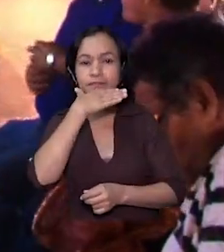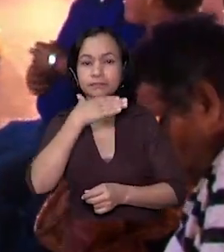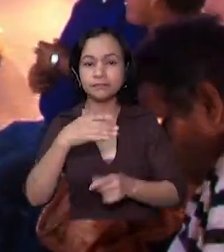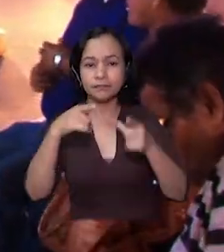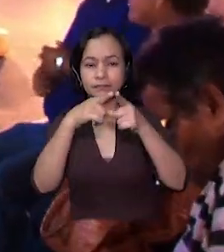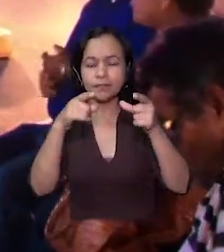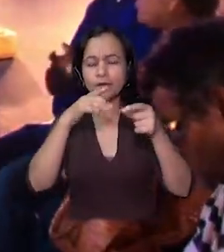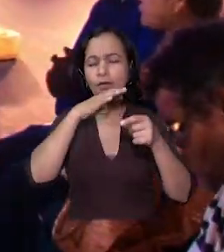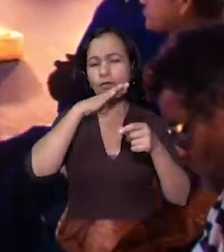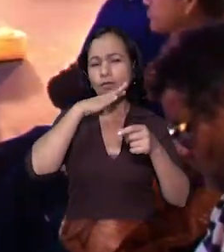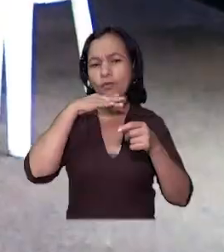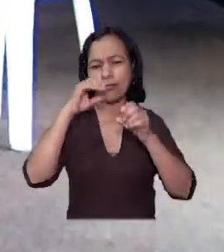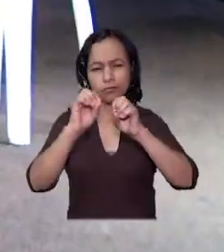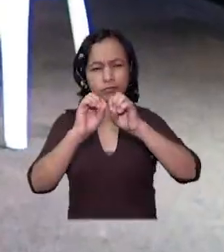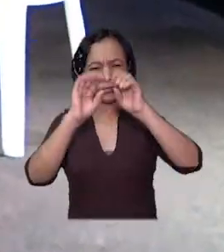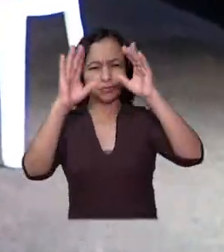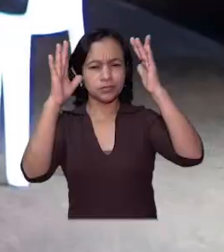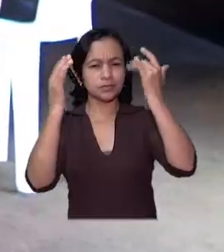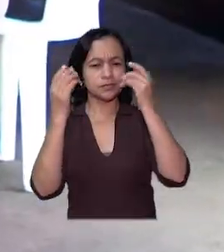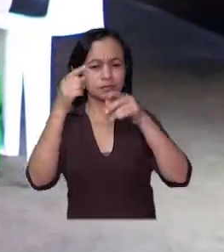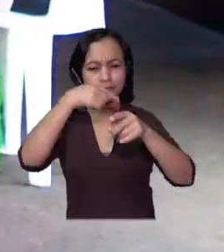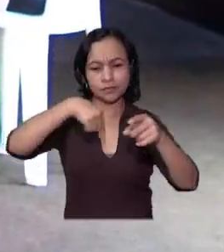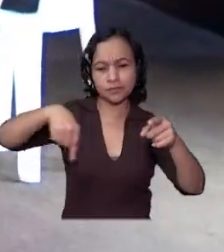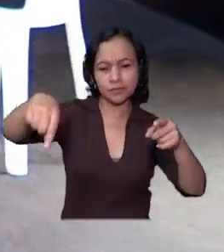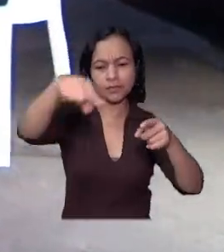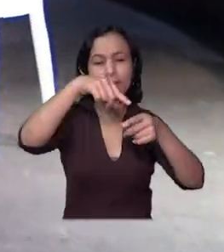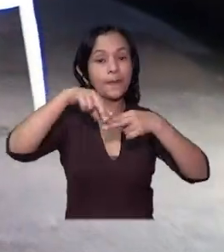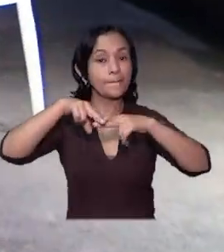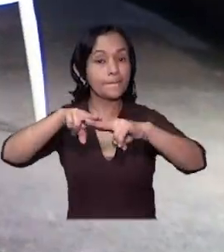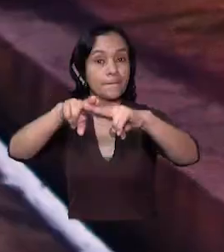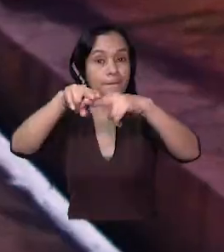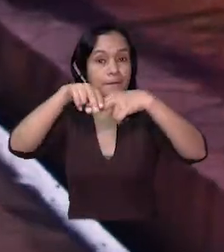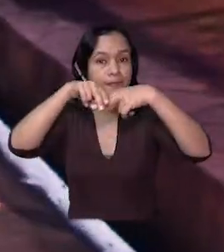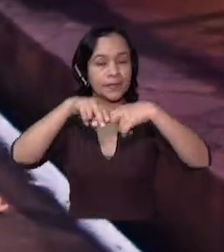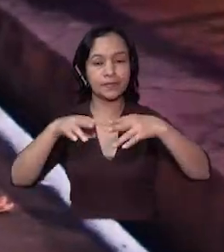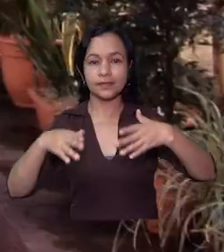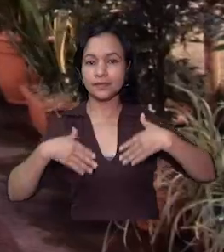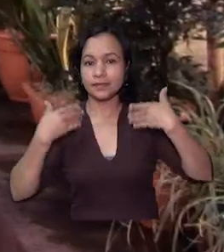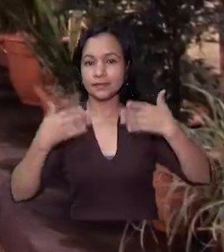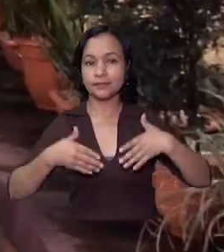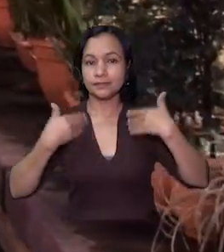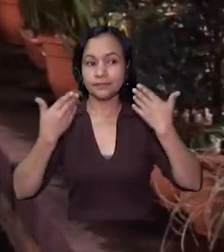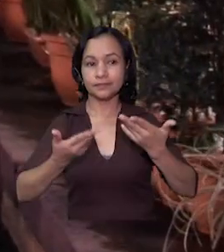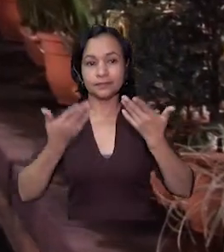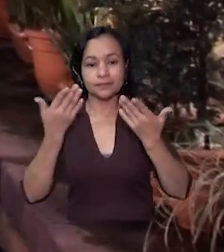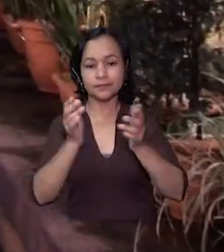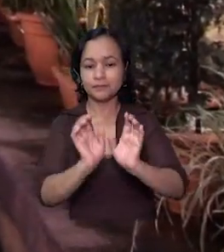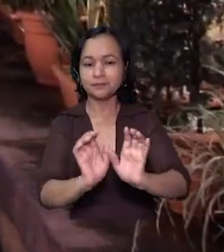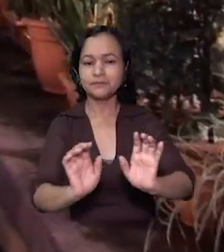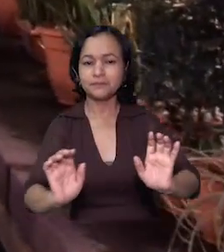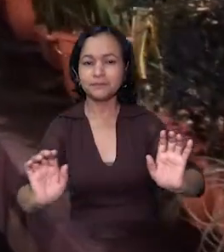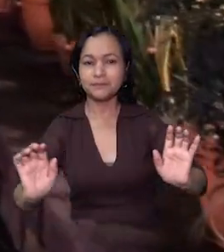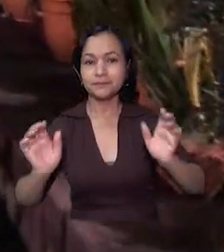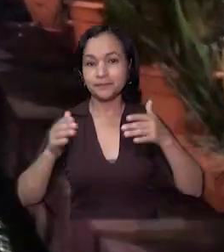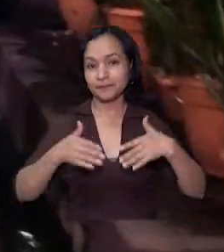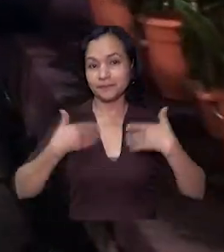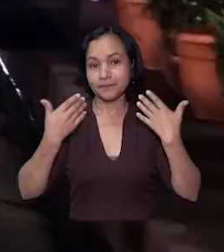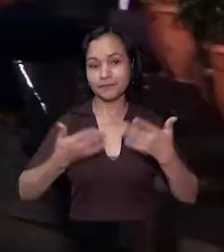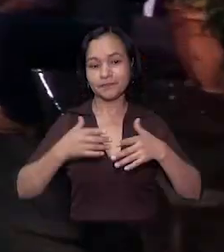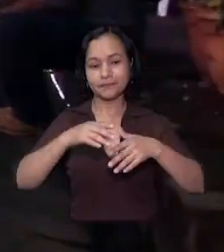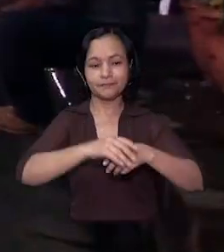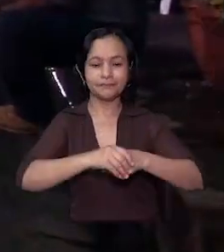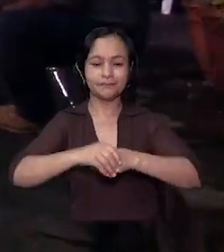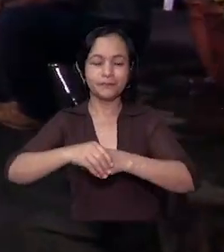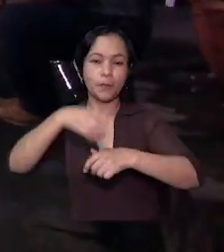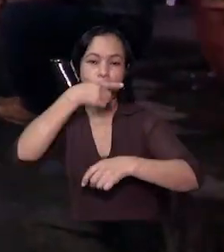se viste de colores en sus avenidas, rotondas y parques, sin faltar la alegría que impregnan los menores entusiasmados, tomados de la